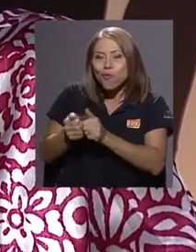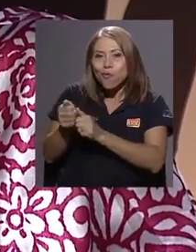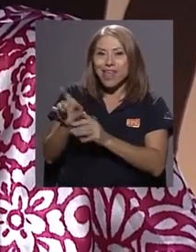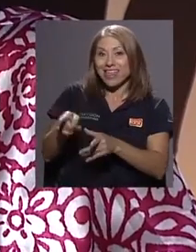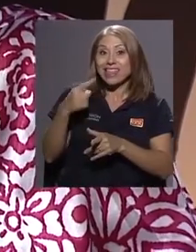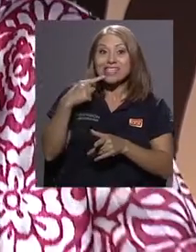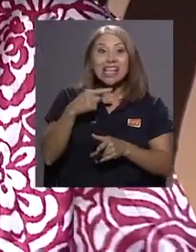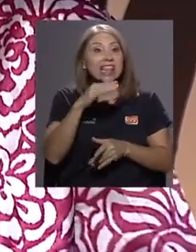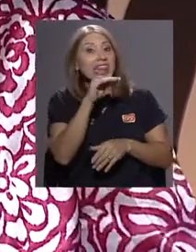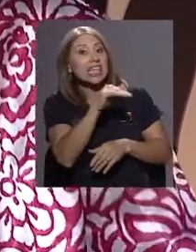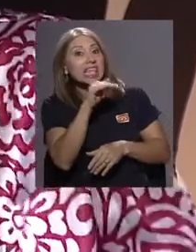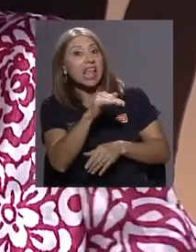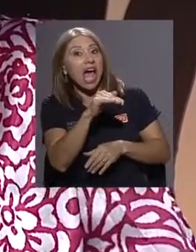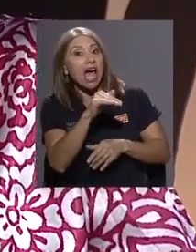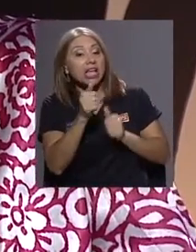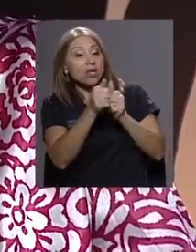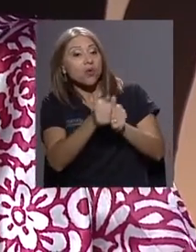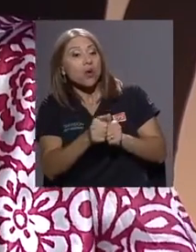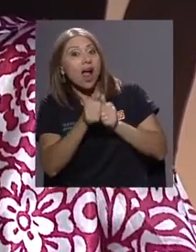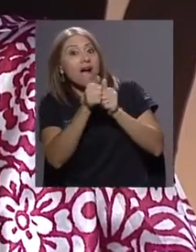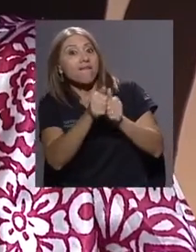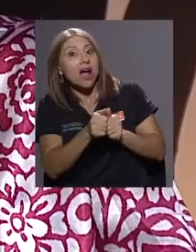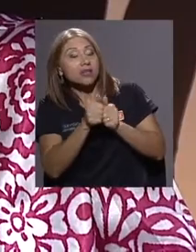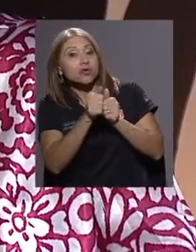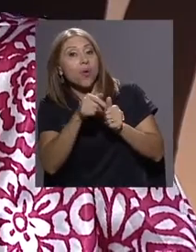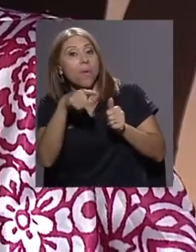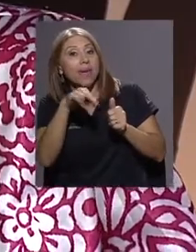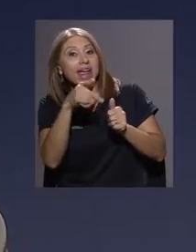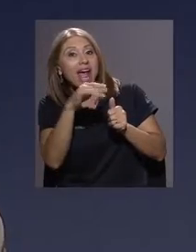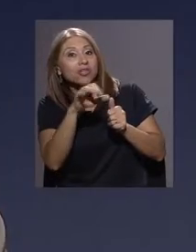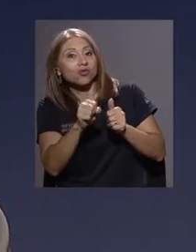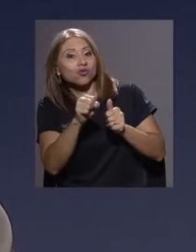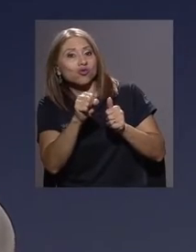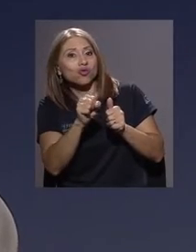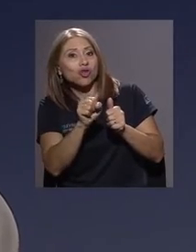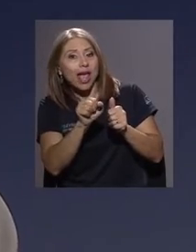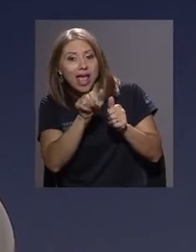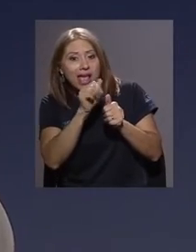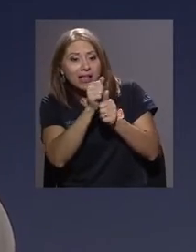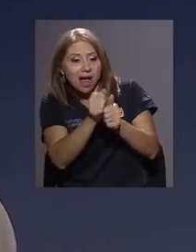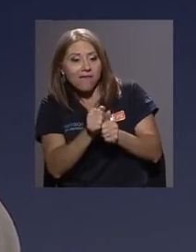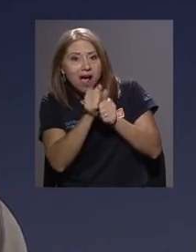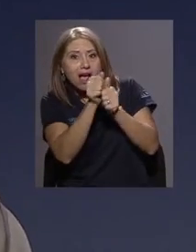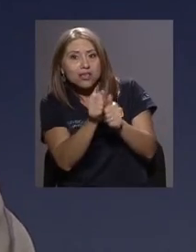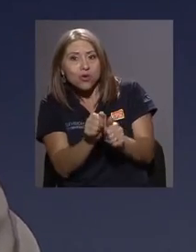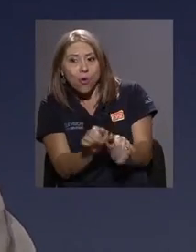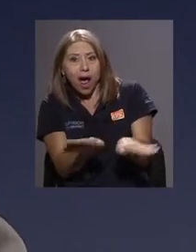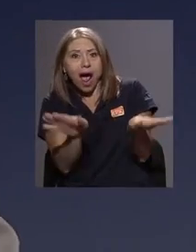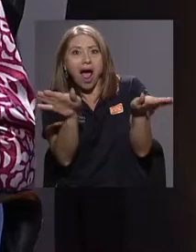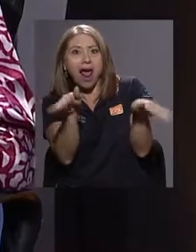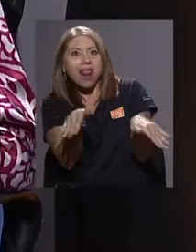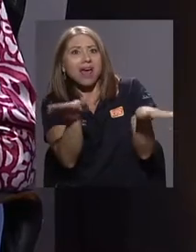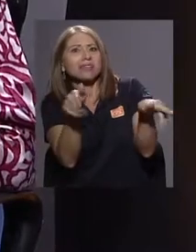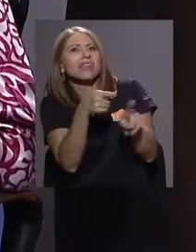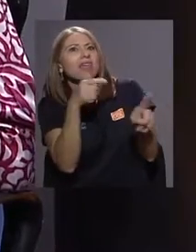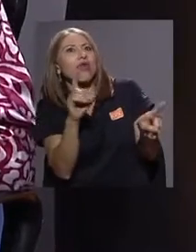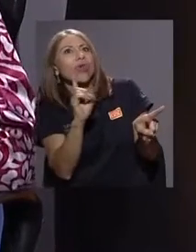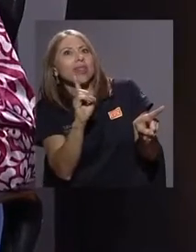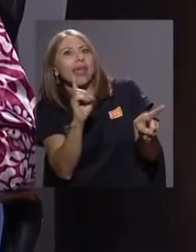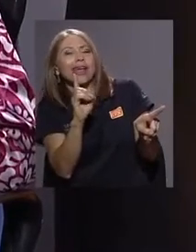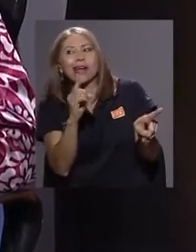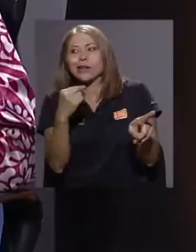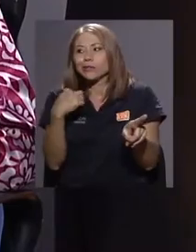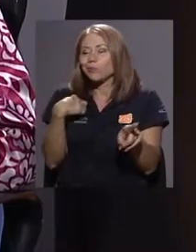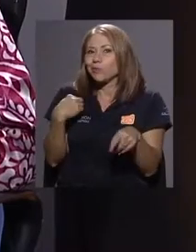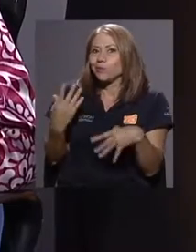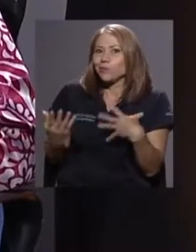un caballo de donde le salieron las alas válgame dios de donde le salir te lo voy a escribir yo se